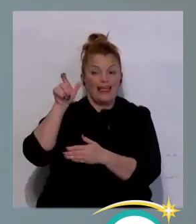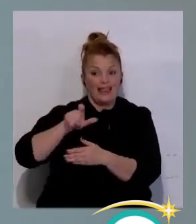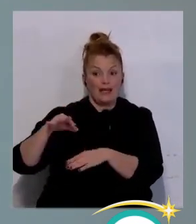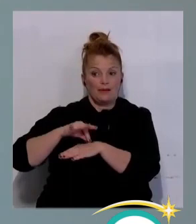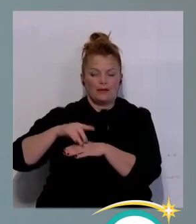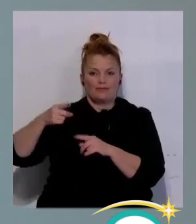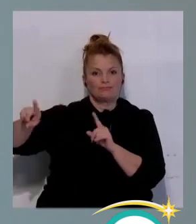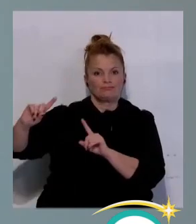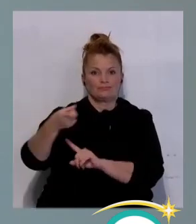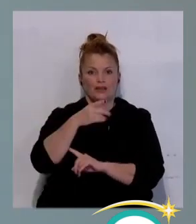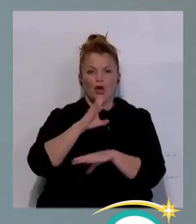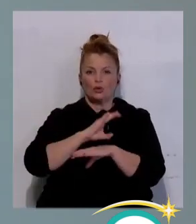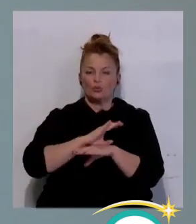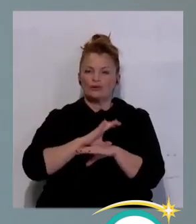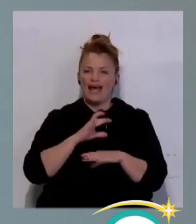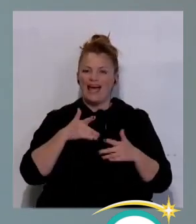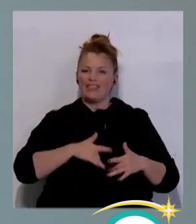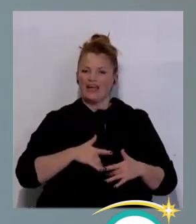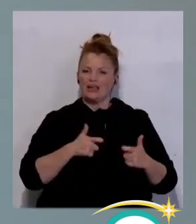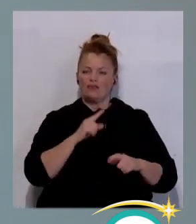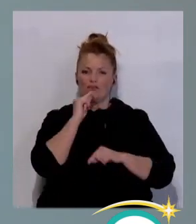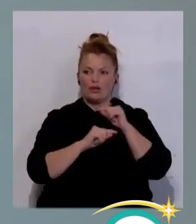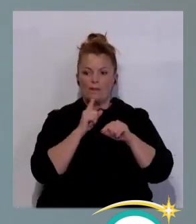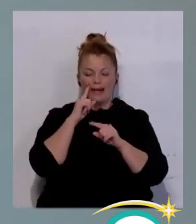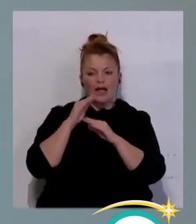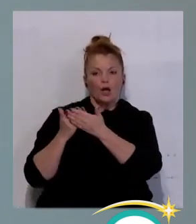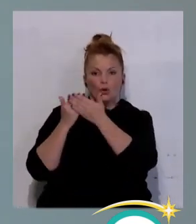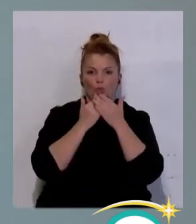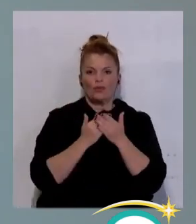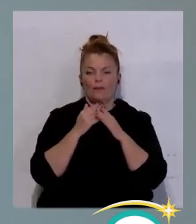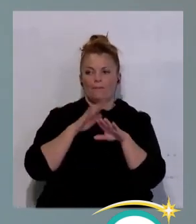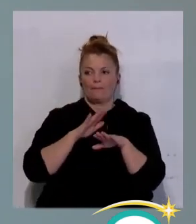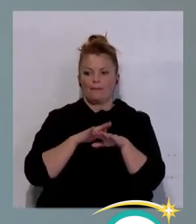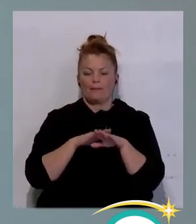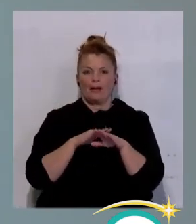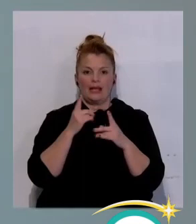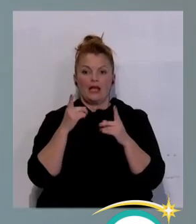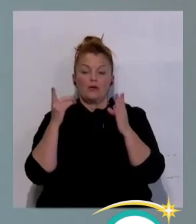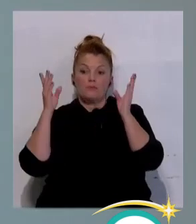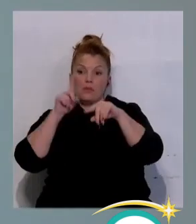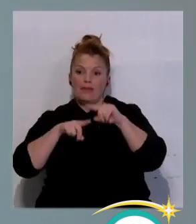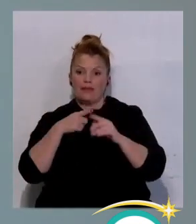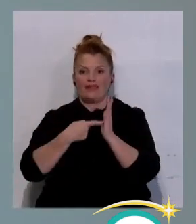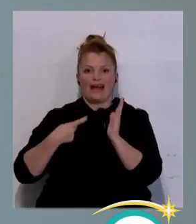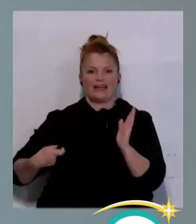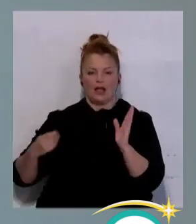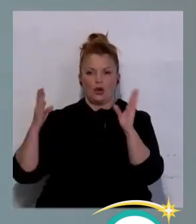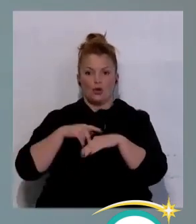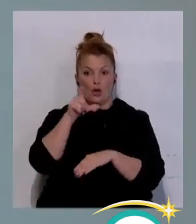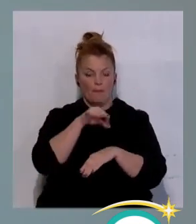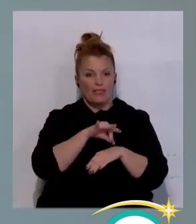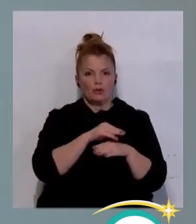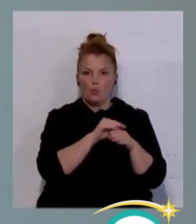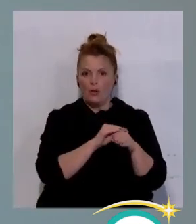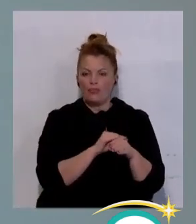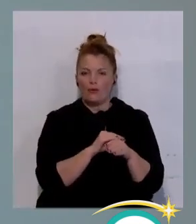las consultas de digestivos infecciosos para que se estudien y se traten, y descartar los que no, ¿vale? Y esos pacientes se han curado y